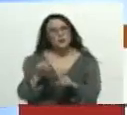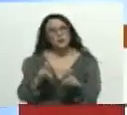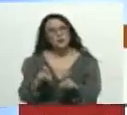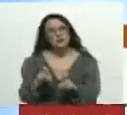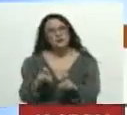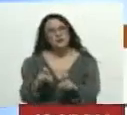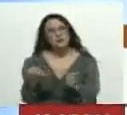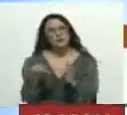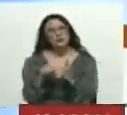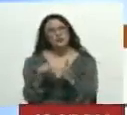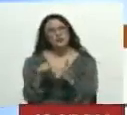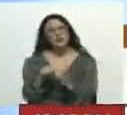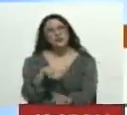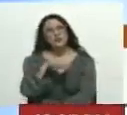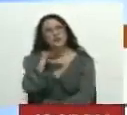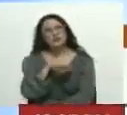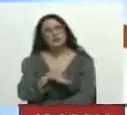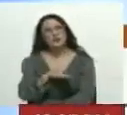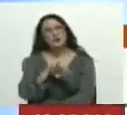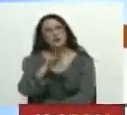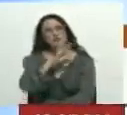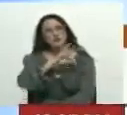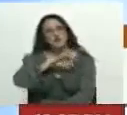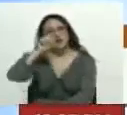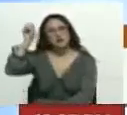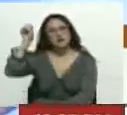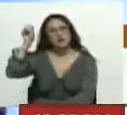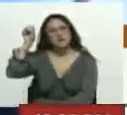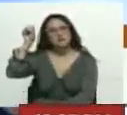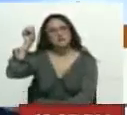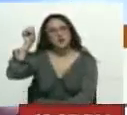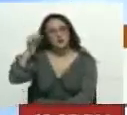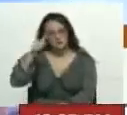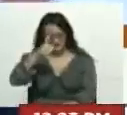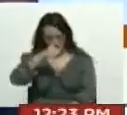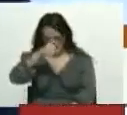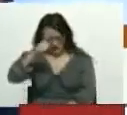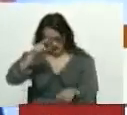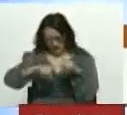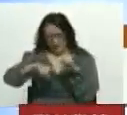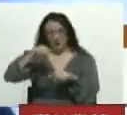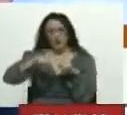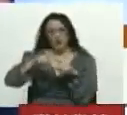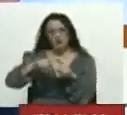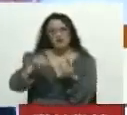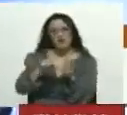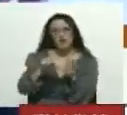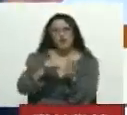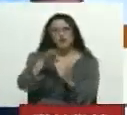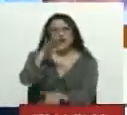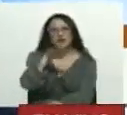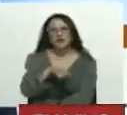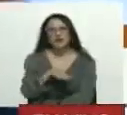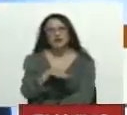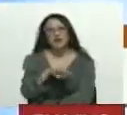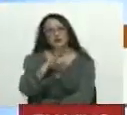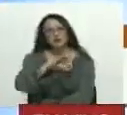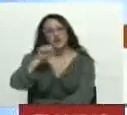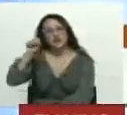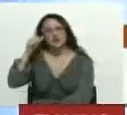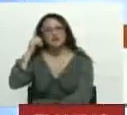dónde está el socialismo en cada cosa que hagamos y donde está el